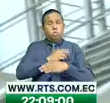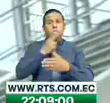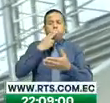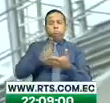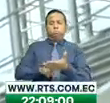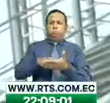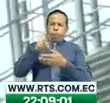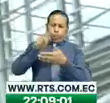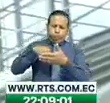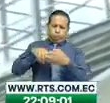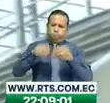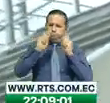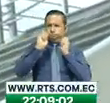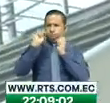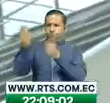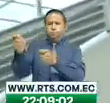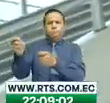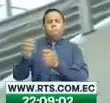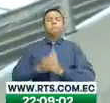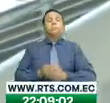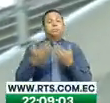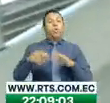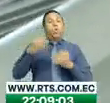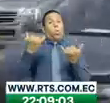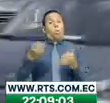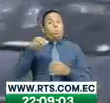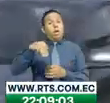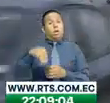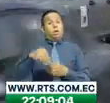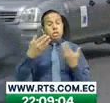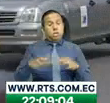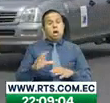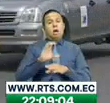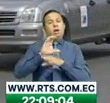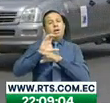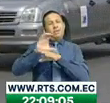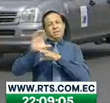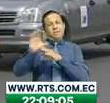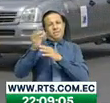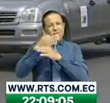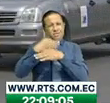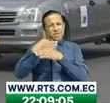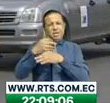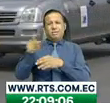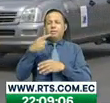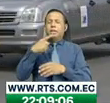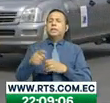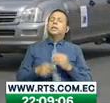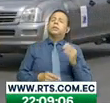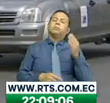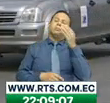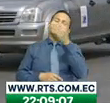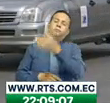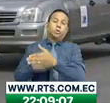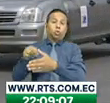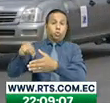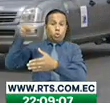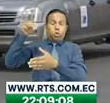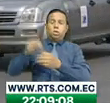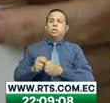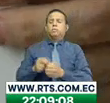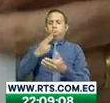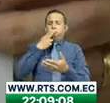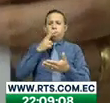Este martes, el procurador síndico municipal acudió a la Unidad Judicial Florida Norte en Guayaquil para exigir mediante un escrito